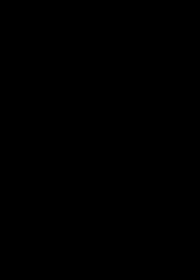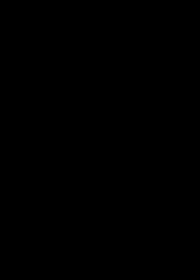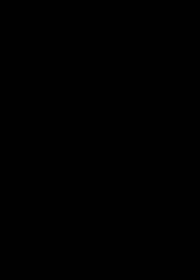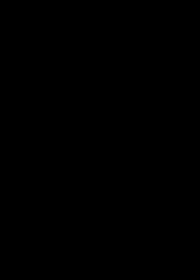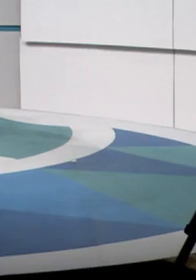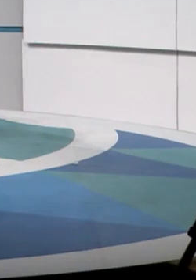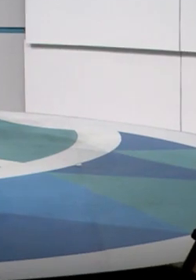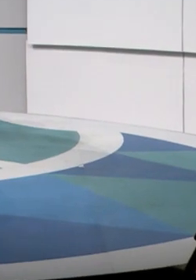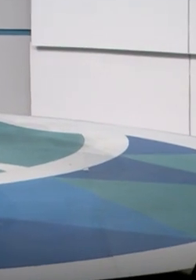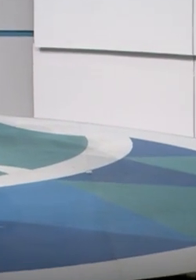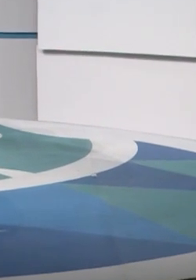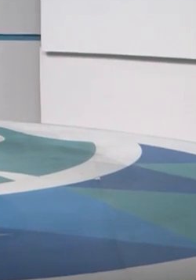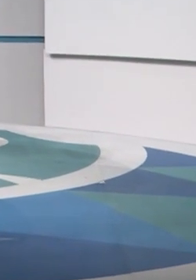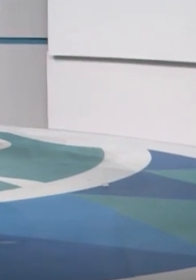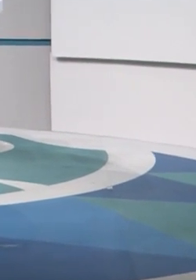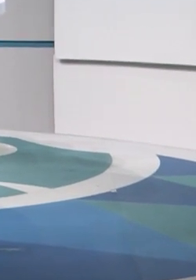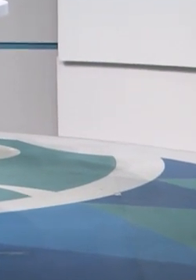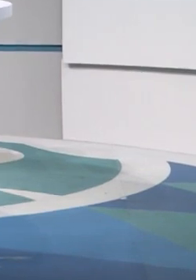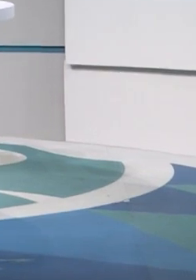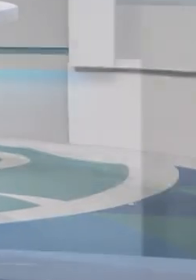Televisión.